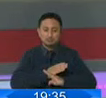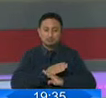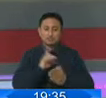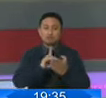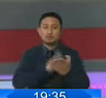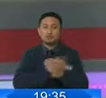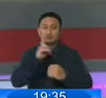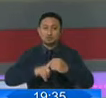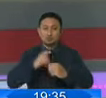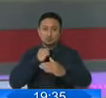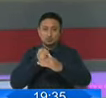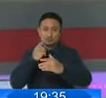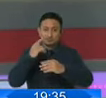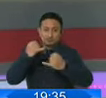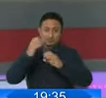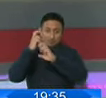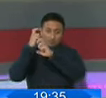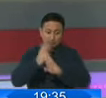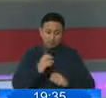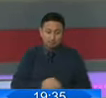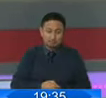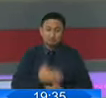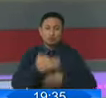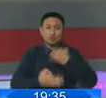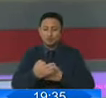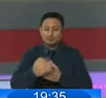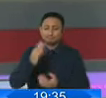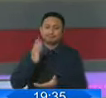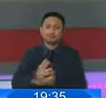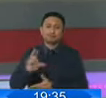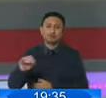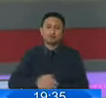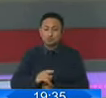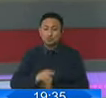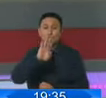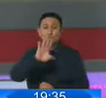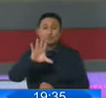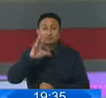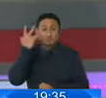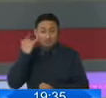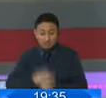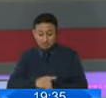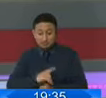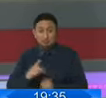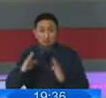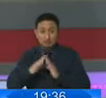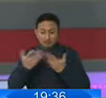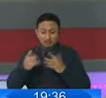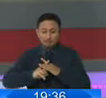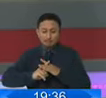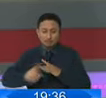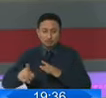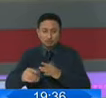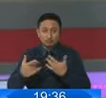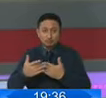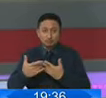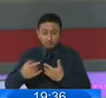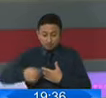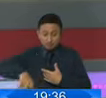proyecto Quito Cables, la cual fue negada por el juez competente. Ellos tendrán 45 días para desalojar sus predios, los cuales ya habían